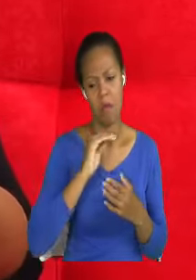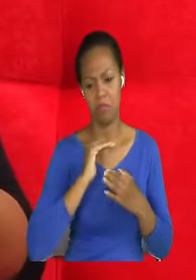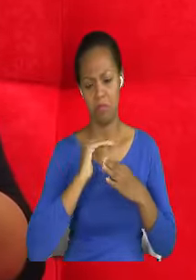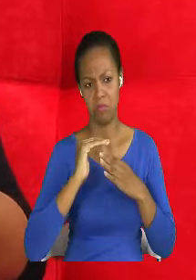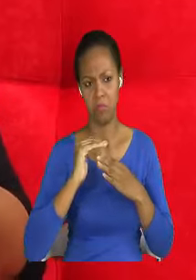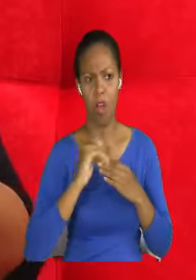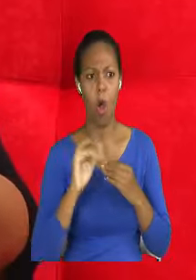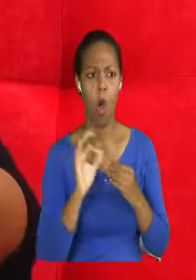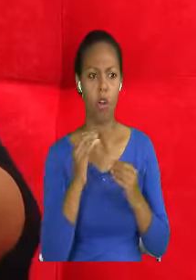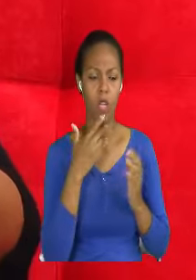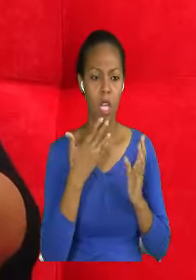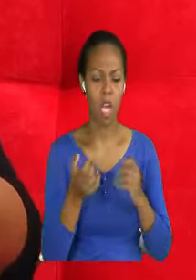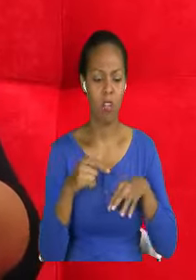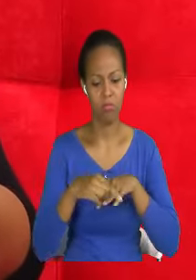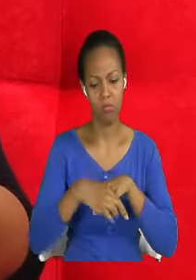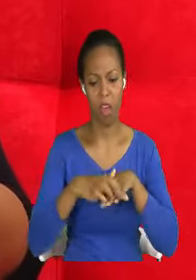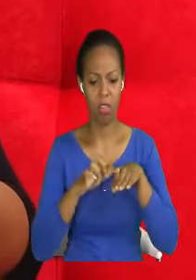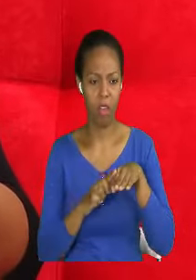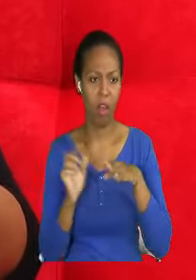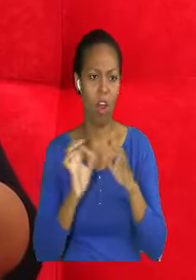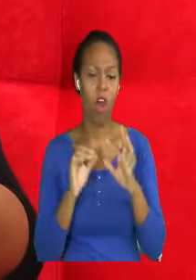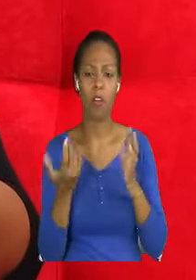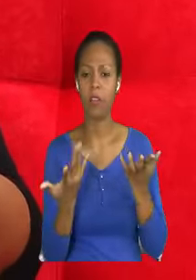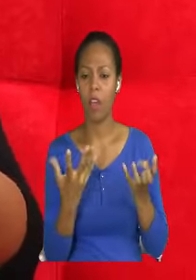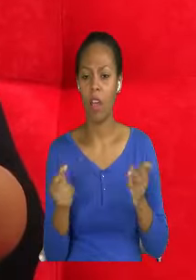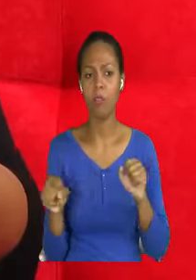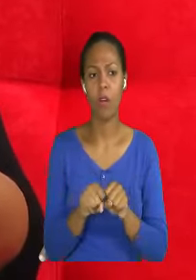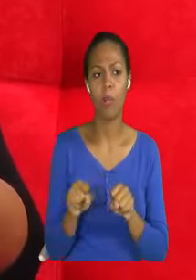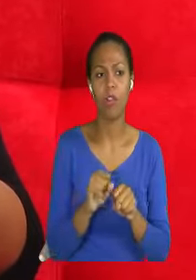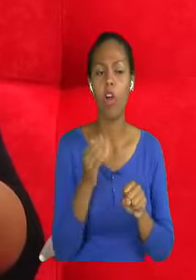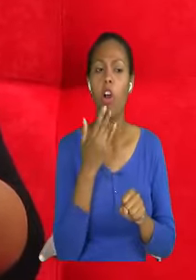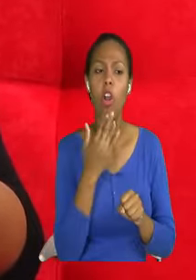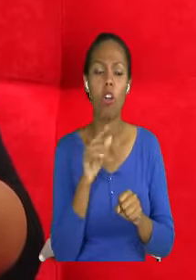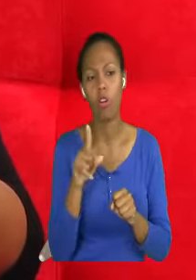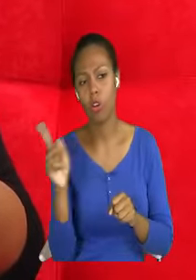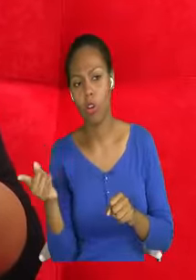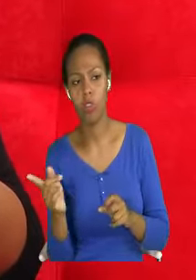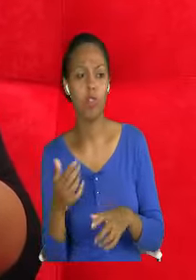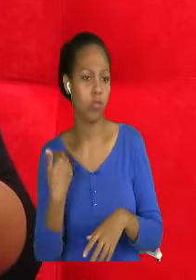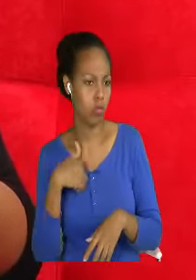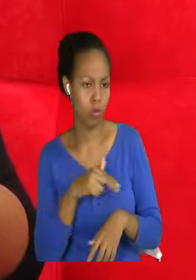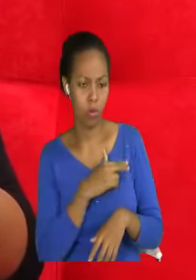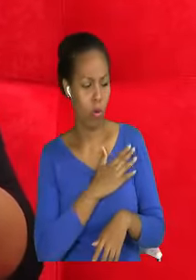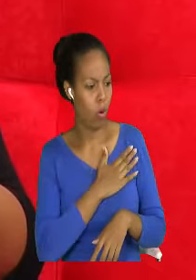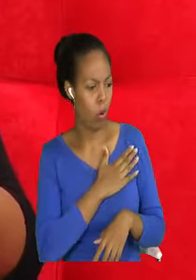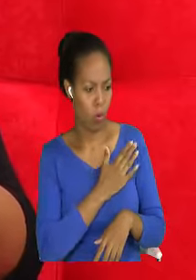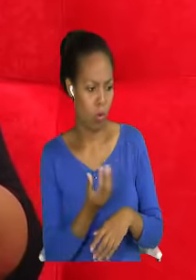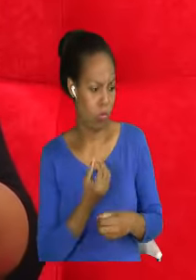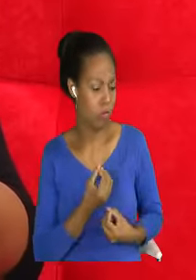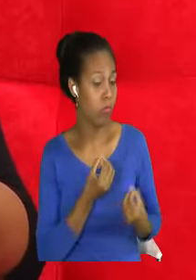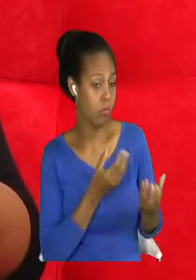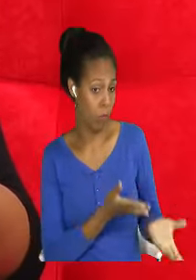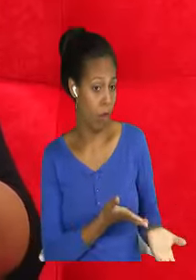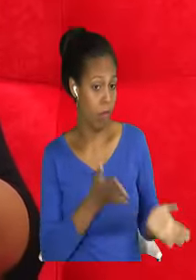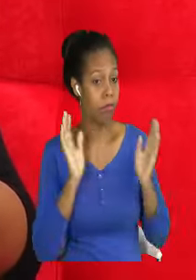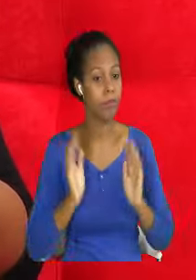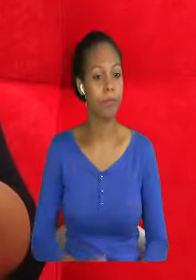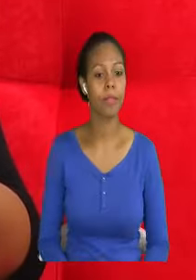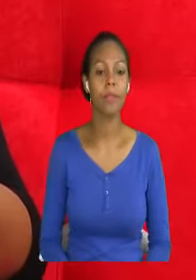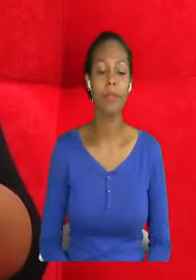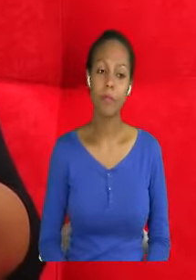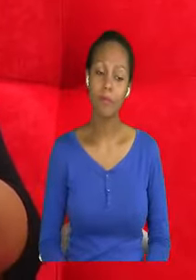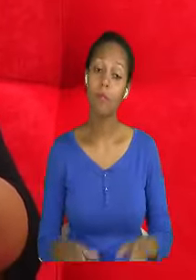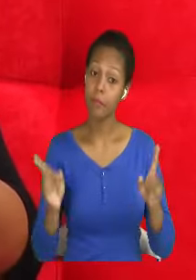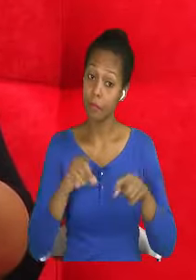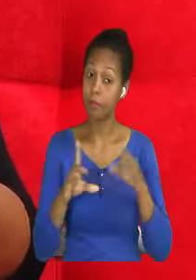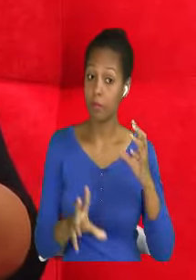quieres tipo sandalia, si quieres un tenis de este color, del otro. Nosotros tenemos la posibilidad de hacerlo de esa manera. Adicional a eso, también tenemos